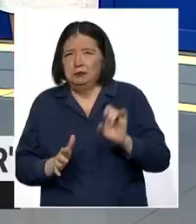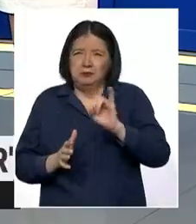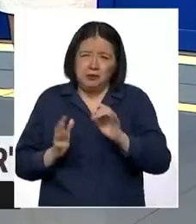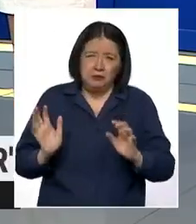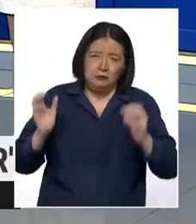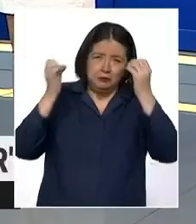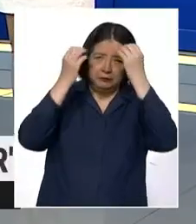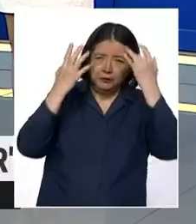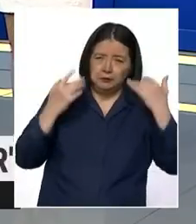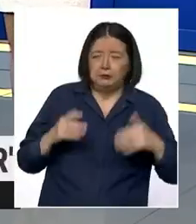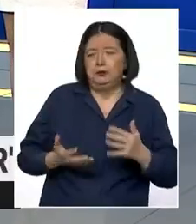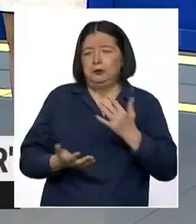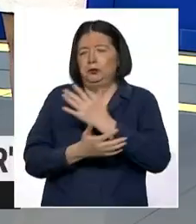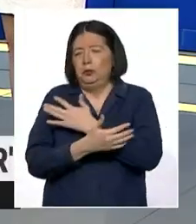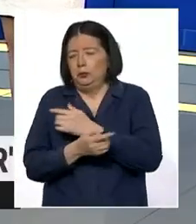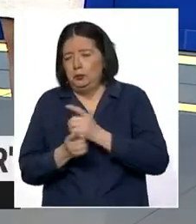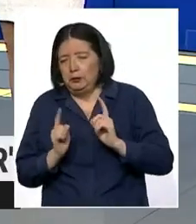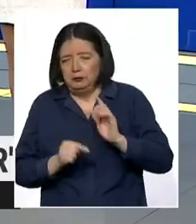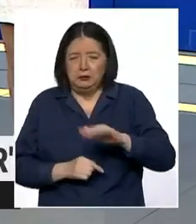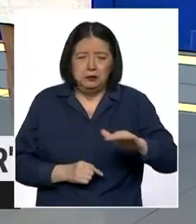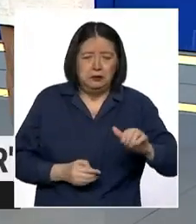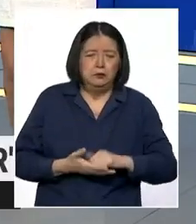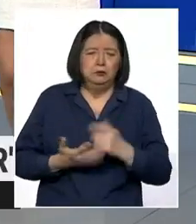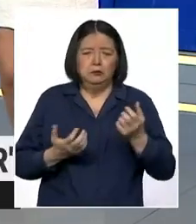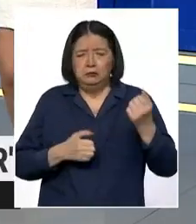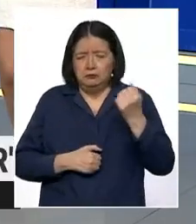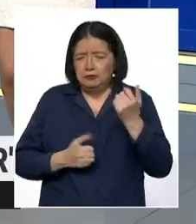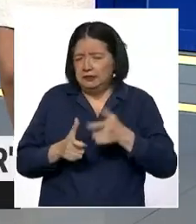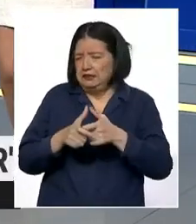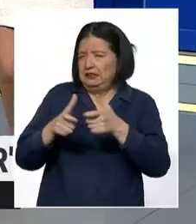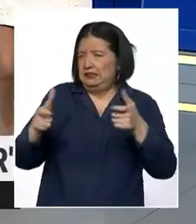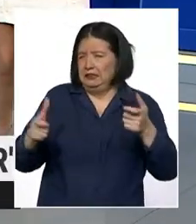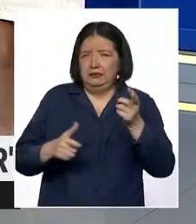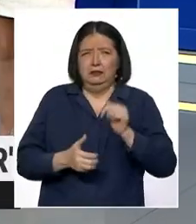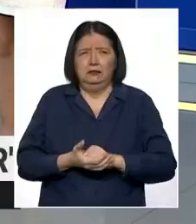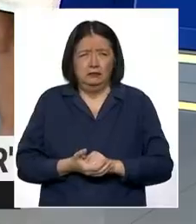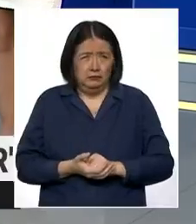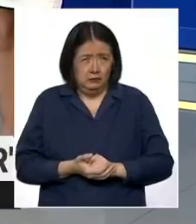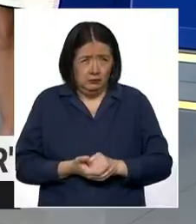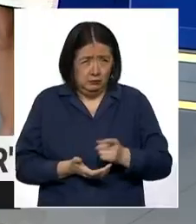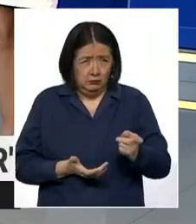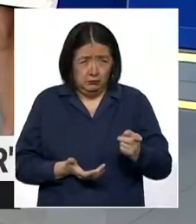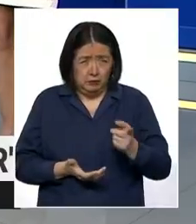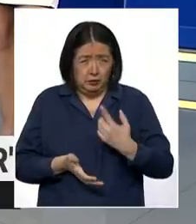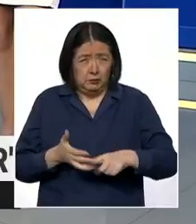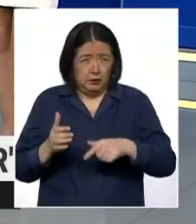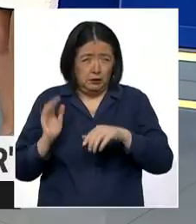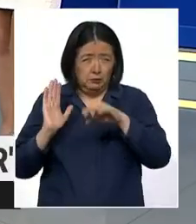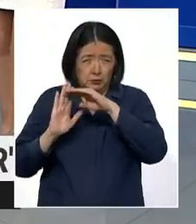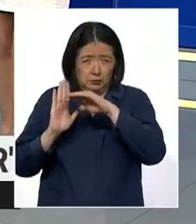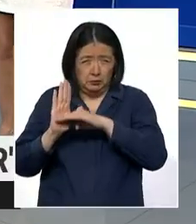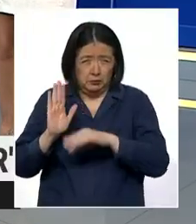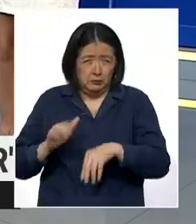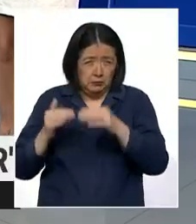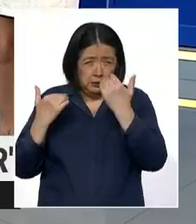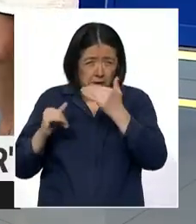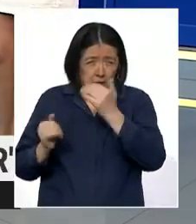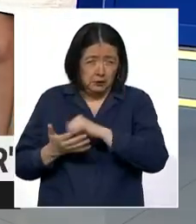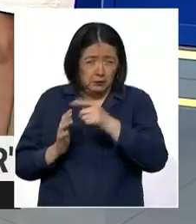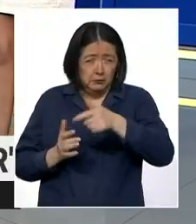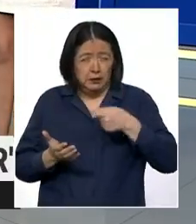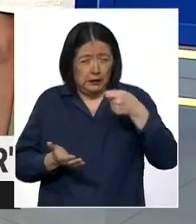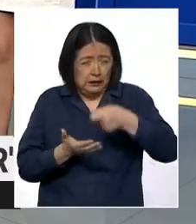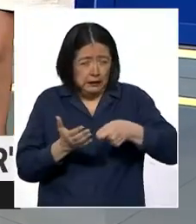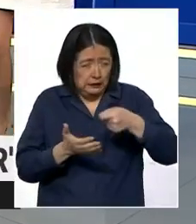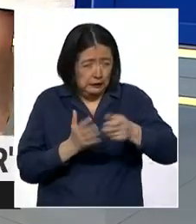para cumpleaños infantiles, en este caso para una fiesta mucho más grande. ¿Le van a poner alguna restricción a la gente para que alquile su casa para